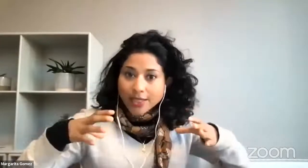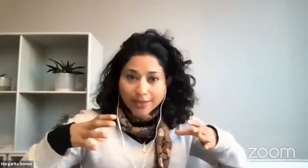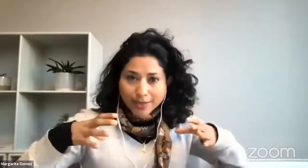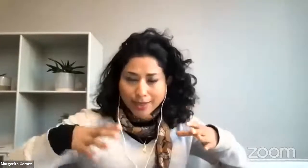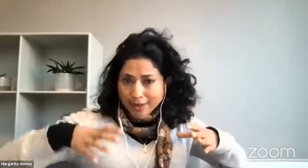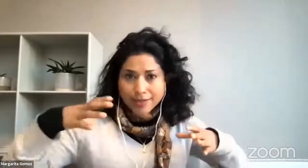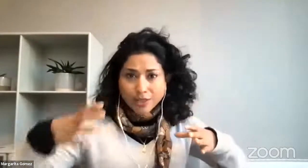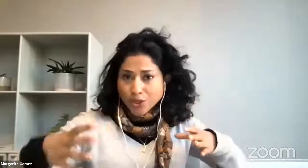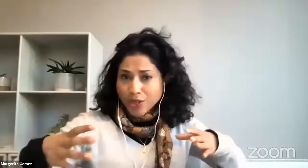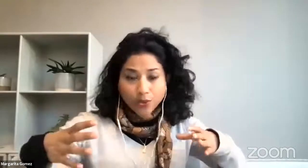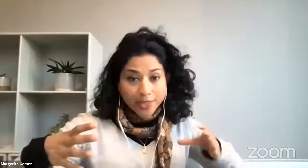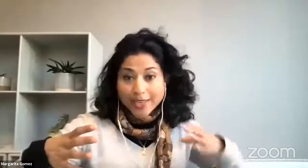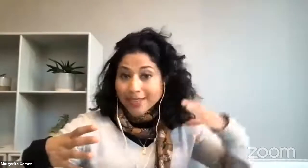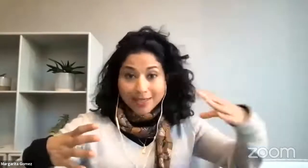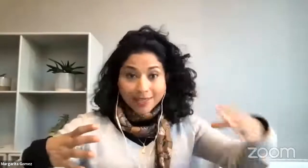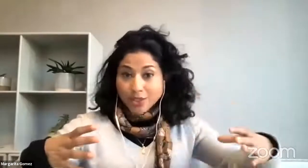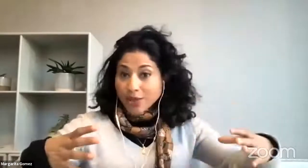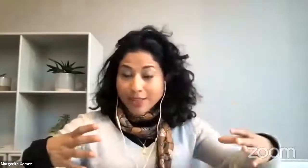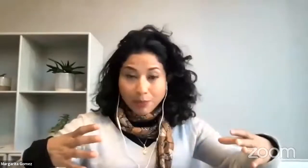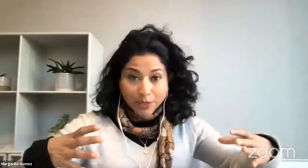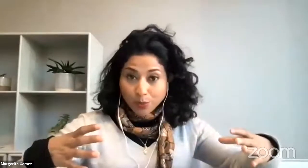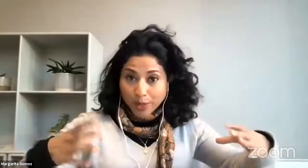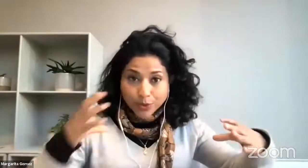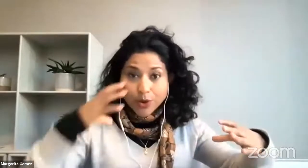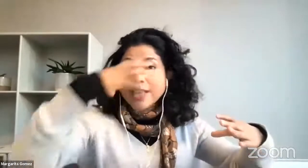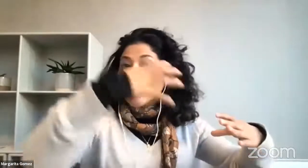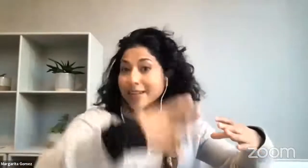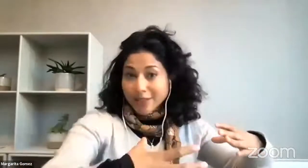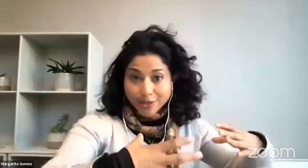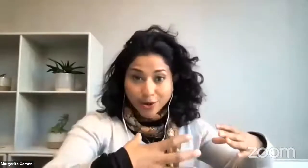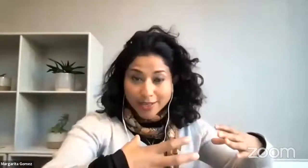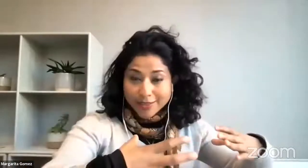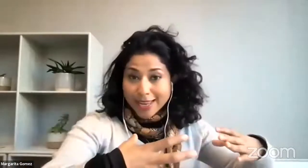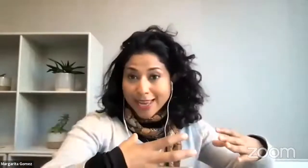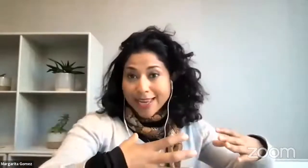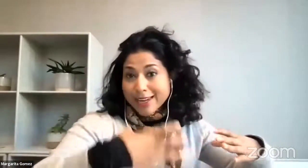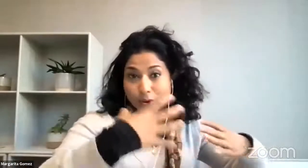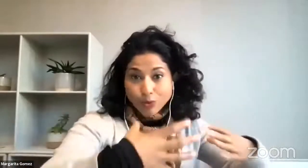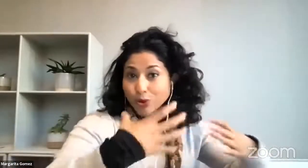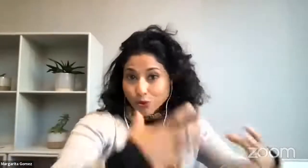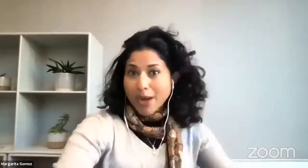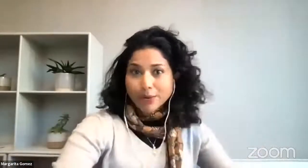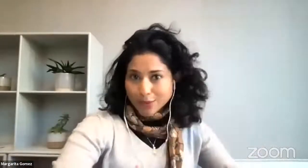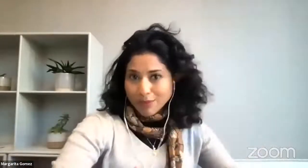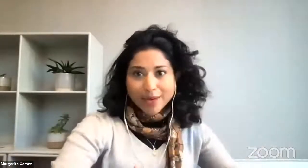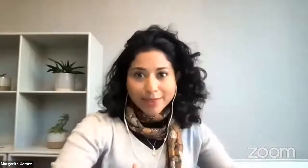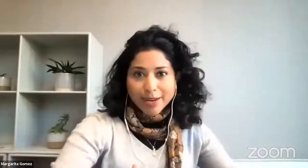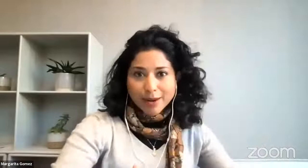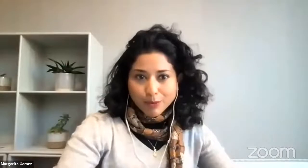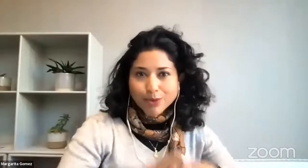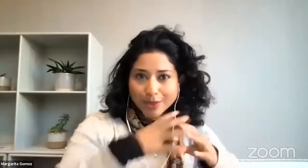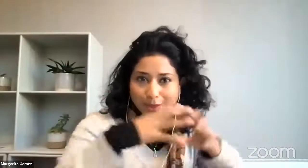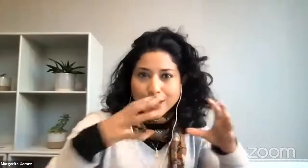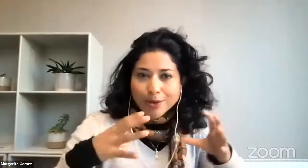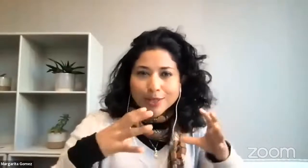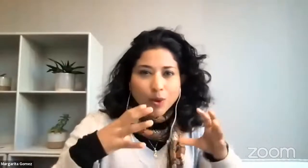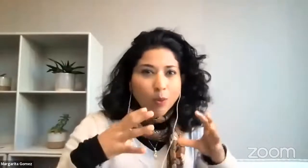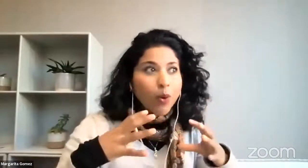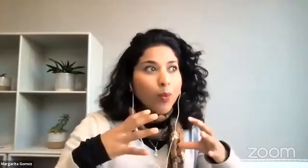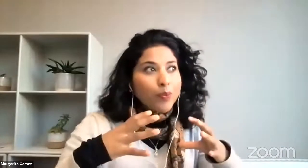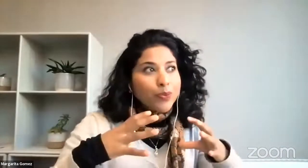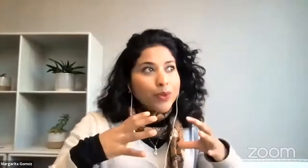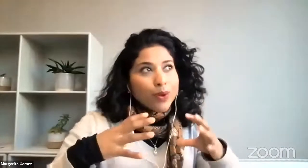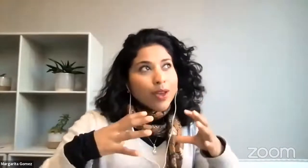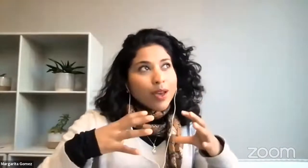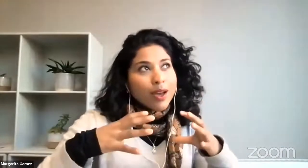restricciones que existen restricciones jurídicas y restricciones de presupuesto y restricciones de recursos humanos también que tenemos entonces es